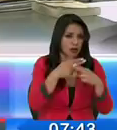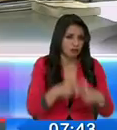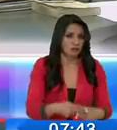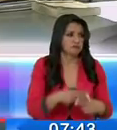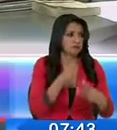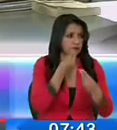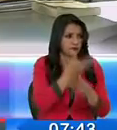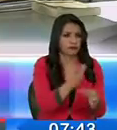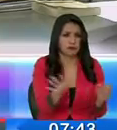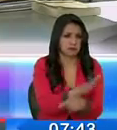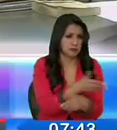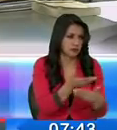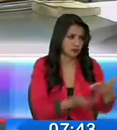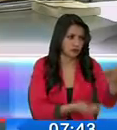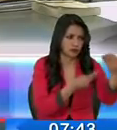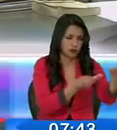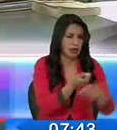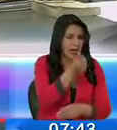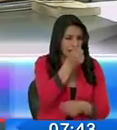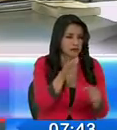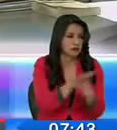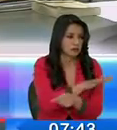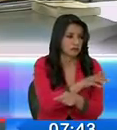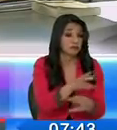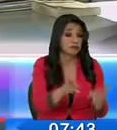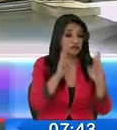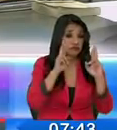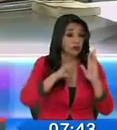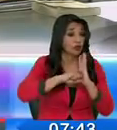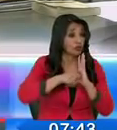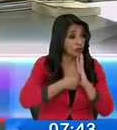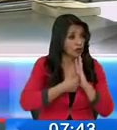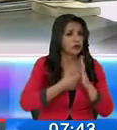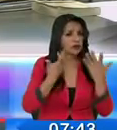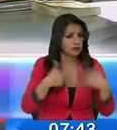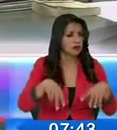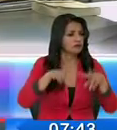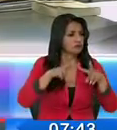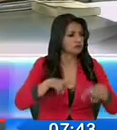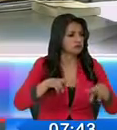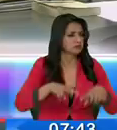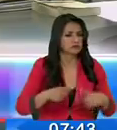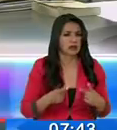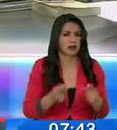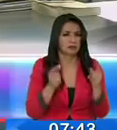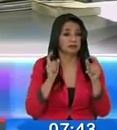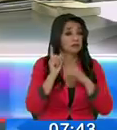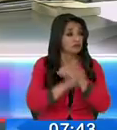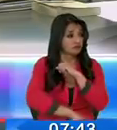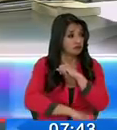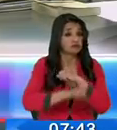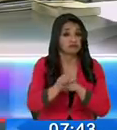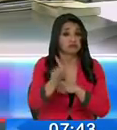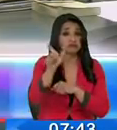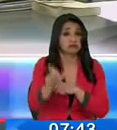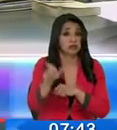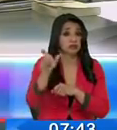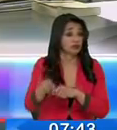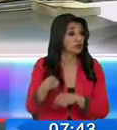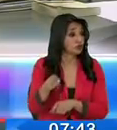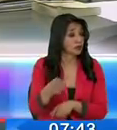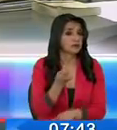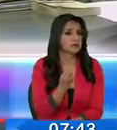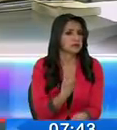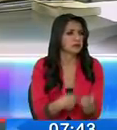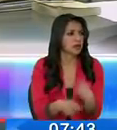fundamental entregada y aspiramos a que Contraloría, como lo señaló, haga la investigación inmediata para sancionar a estas personas que vendieron